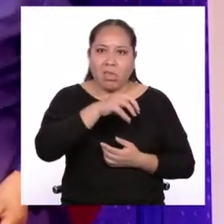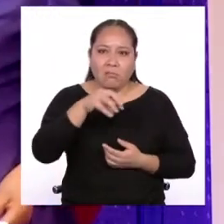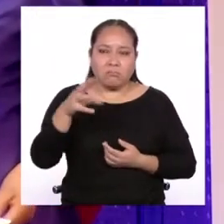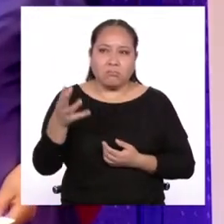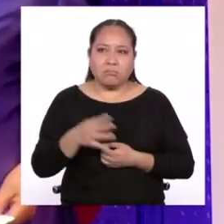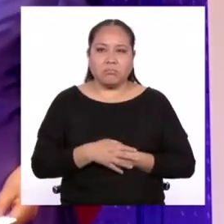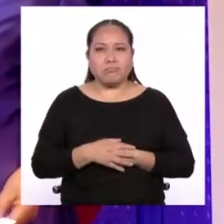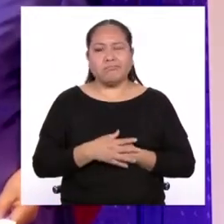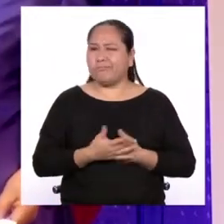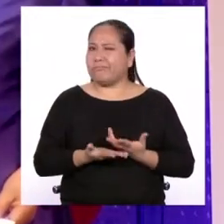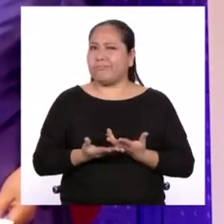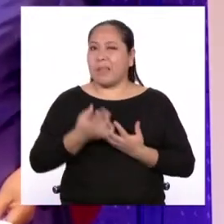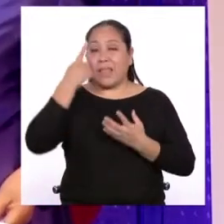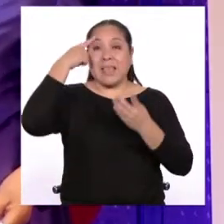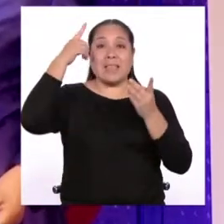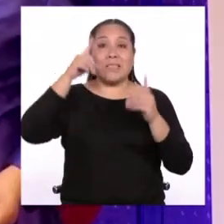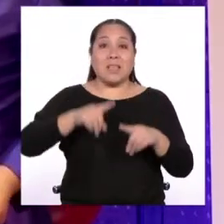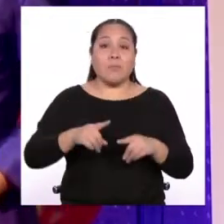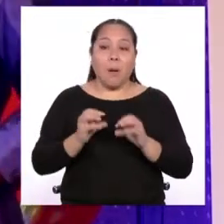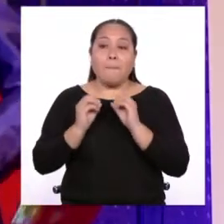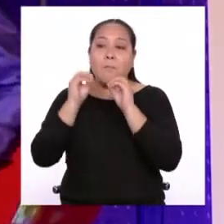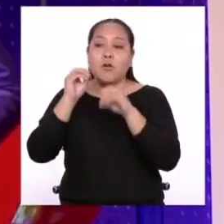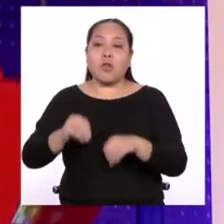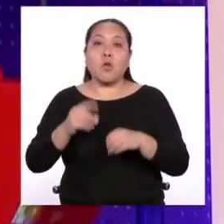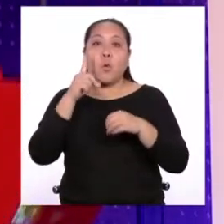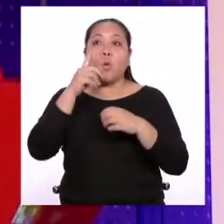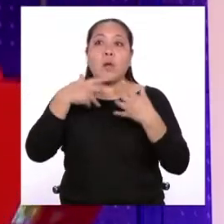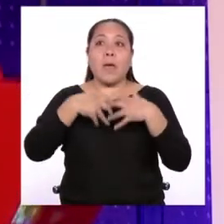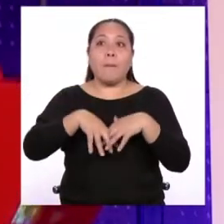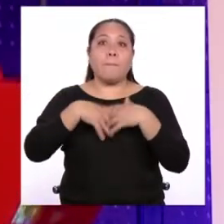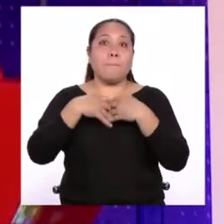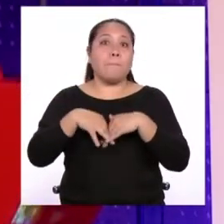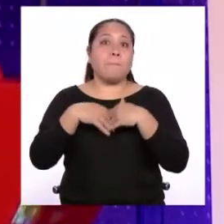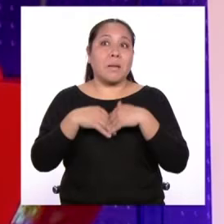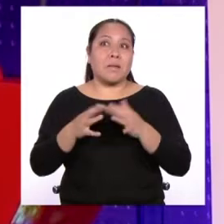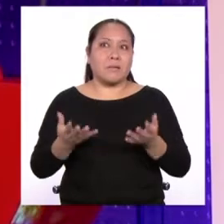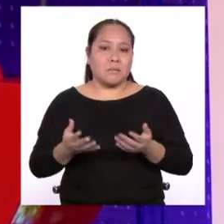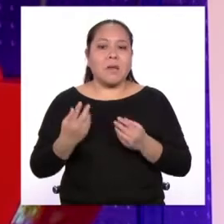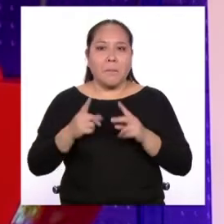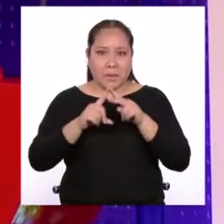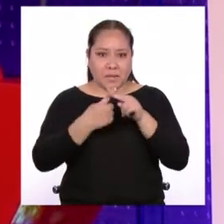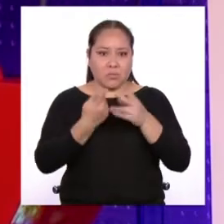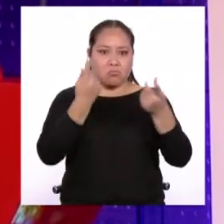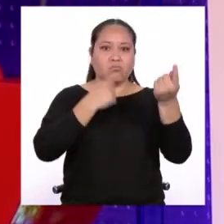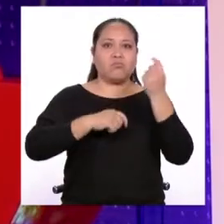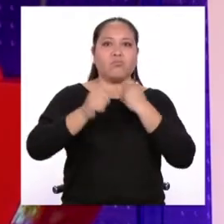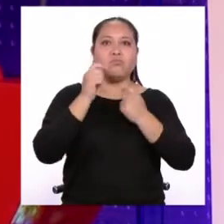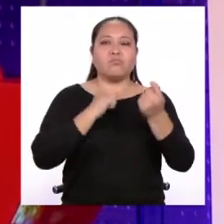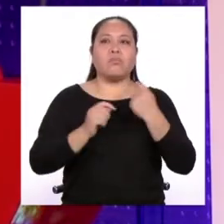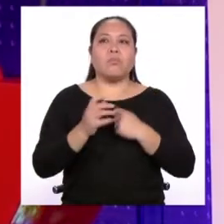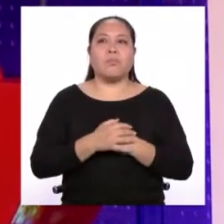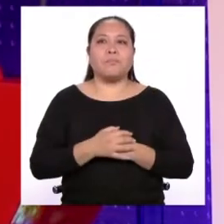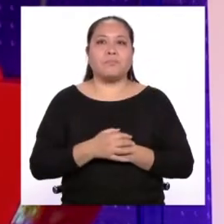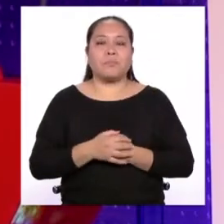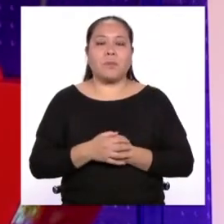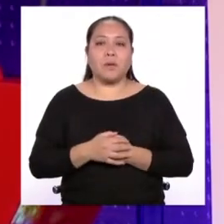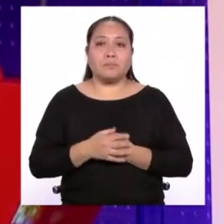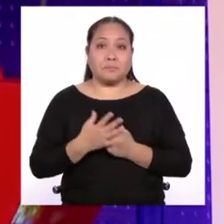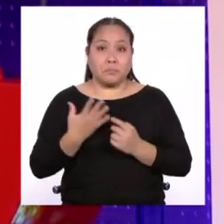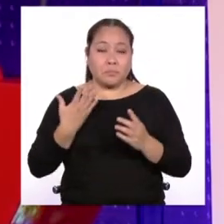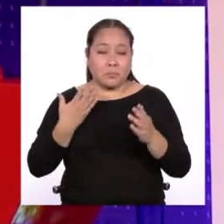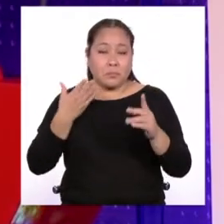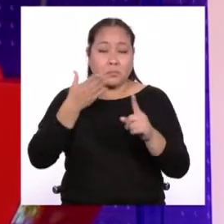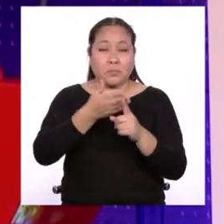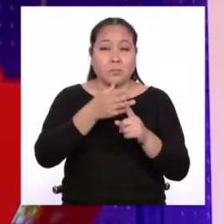Entonces decidimos hacer empresa, meternos por la parte comercial y logramos ingresar a una